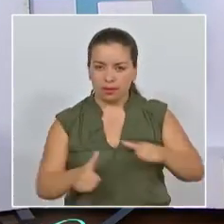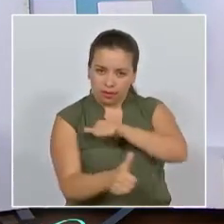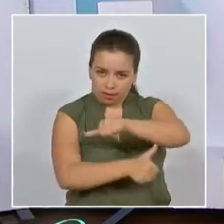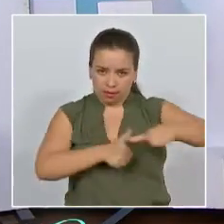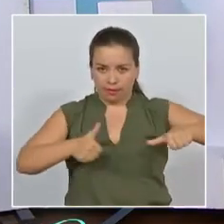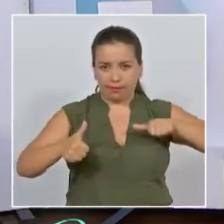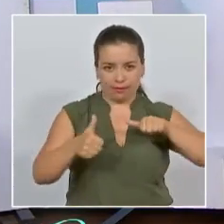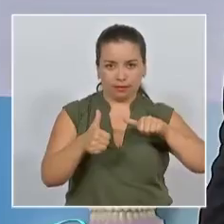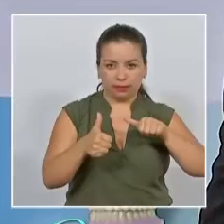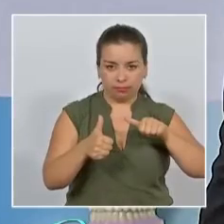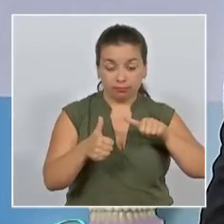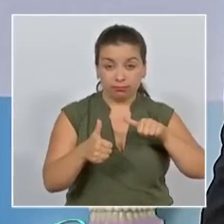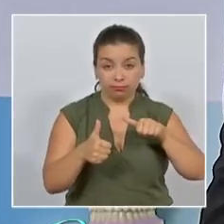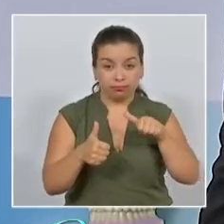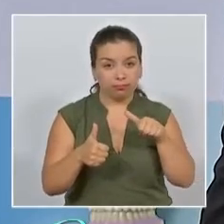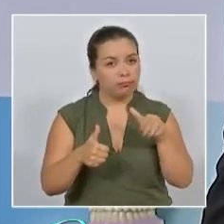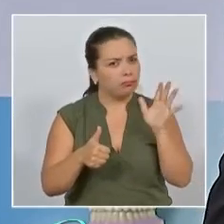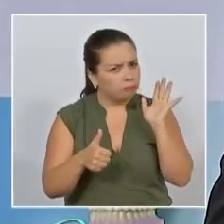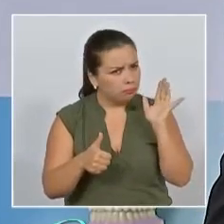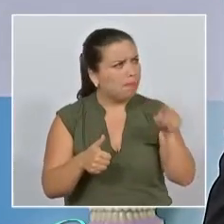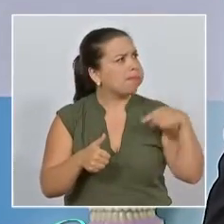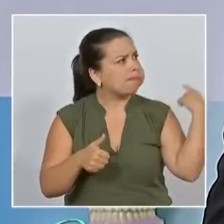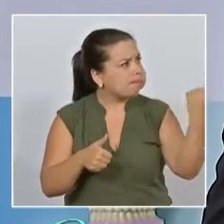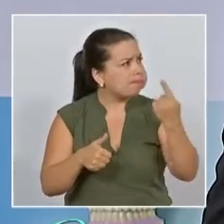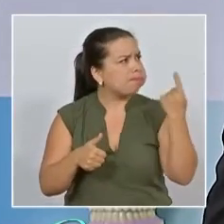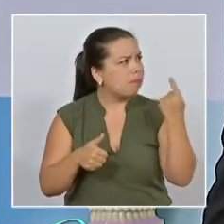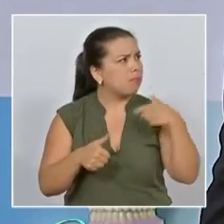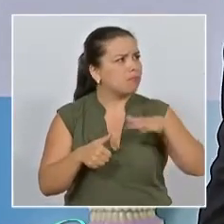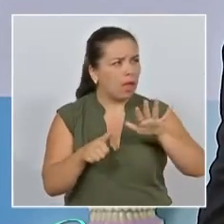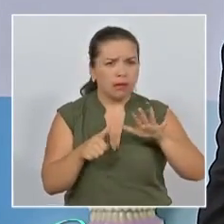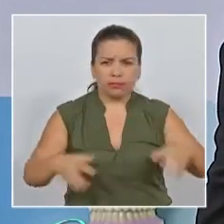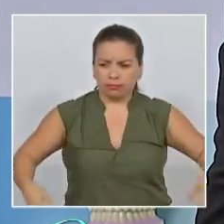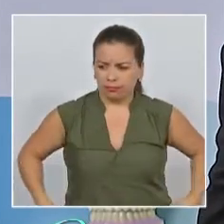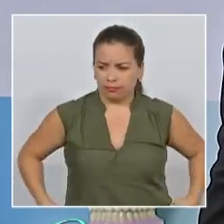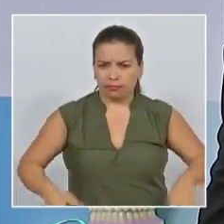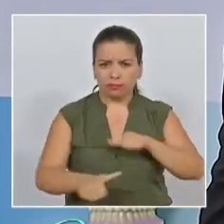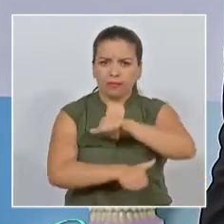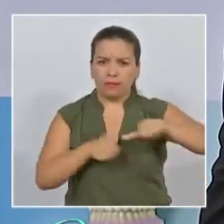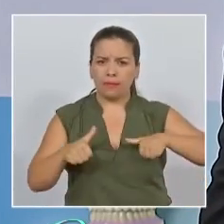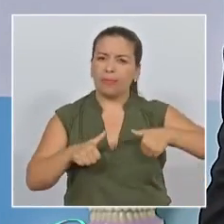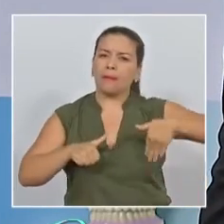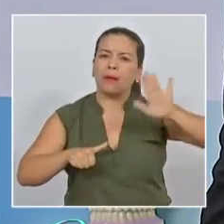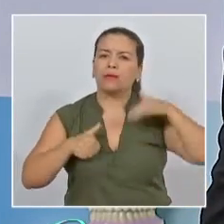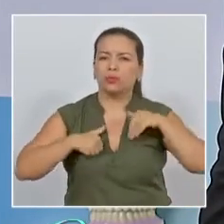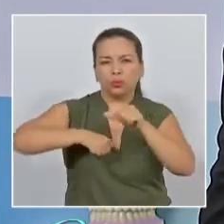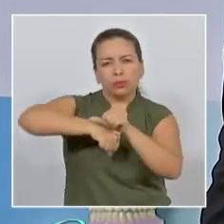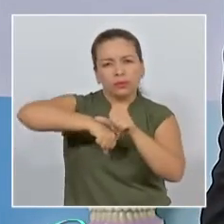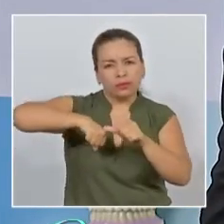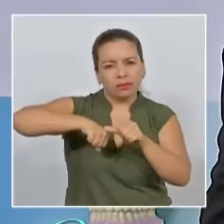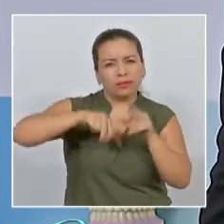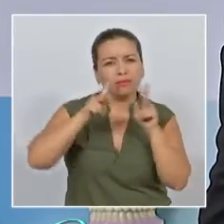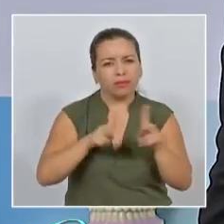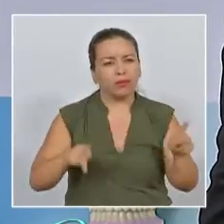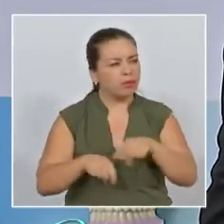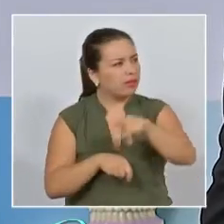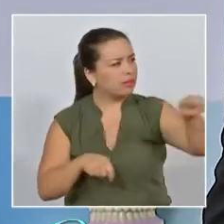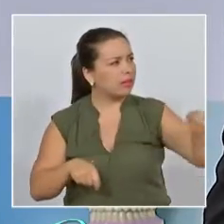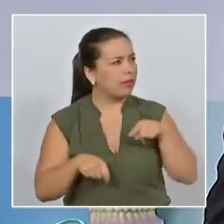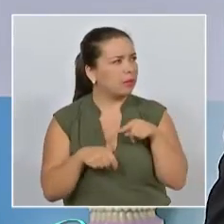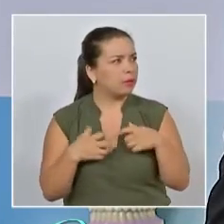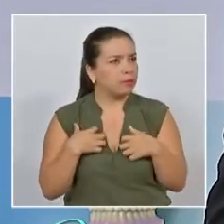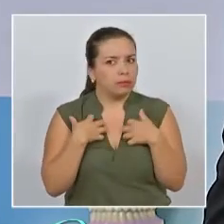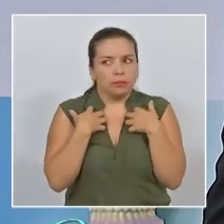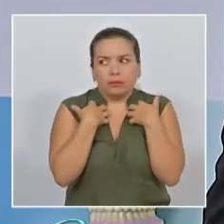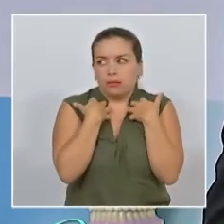que parece que es muy común, el trasplante de cadera, sí. Y todo lo que tenga que ver con cirugía, a la gente le